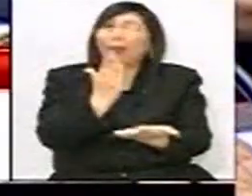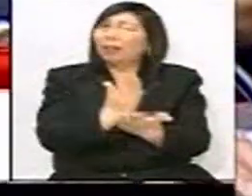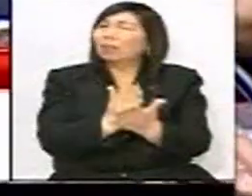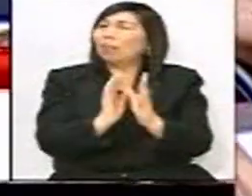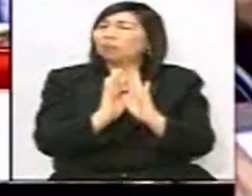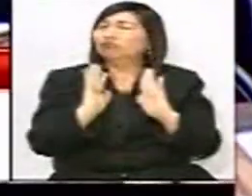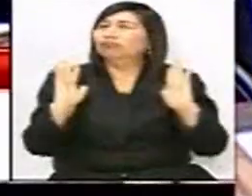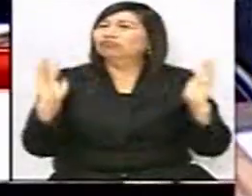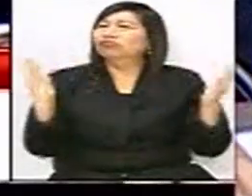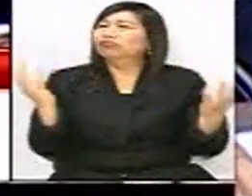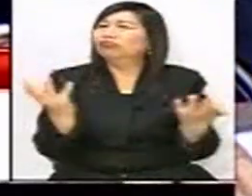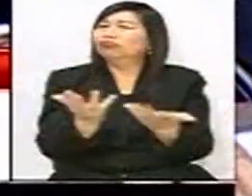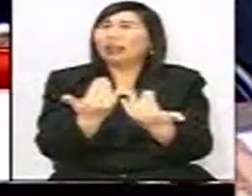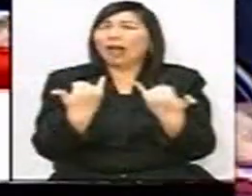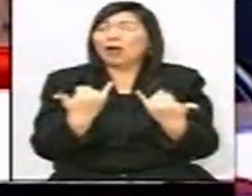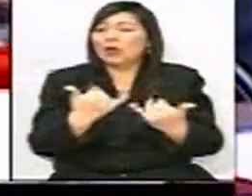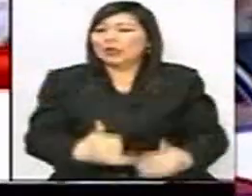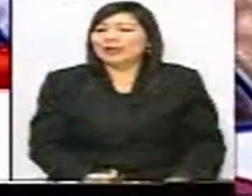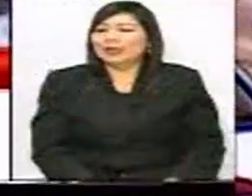prácticamente